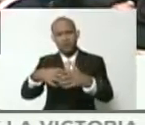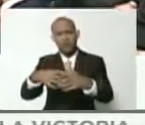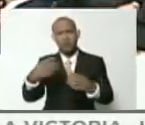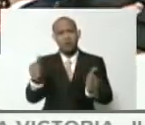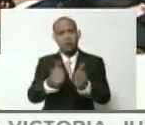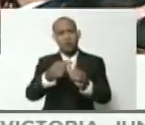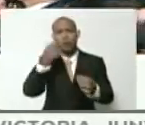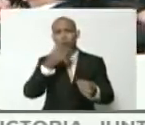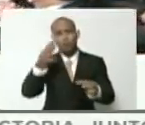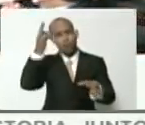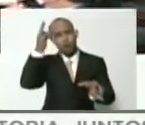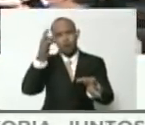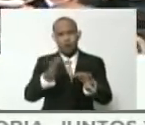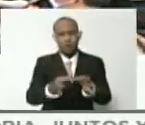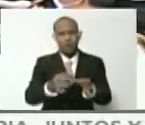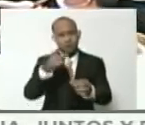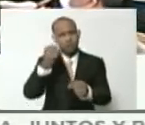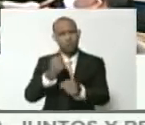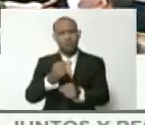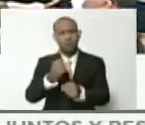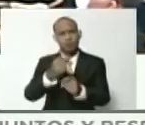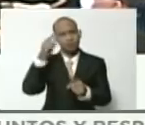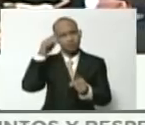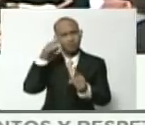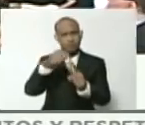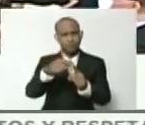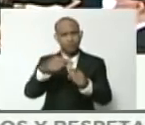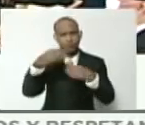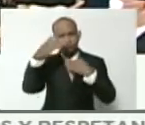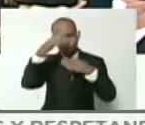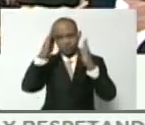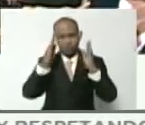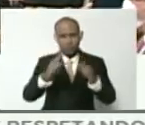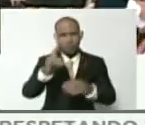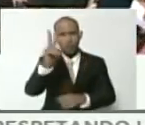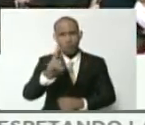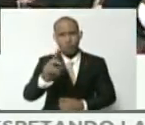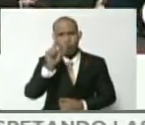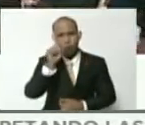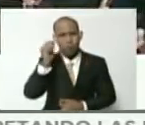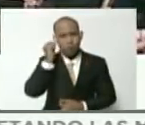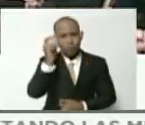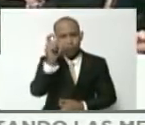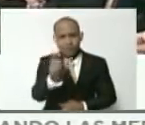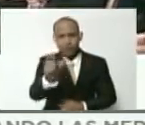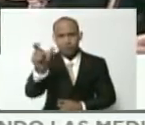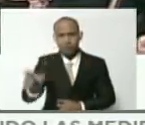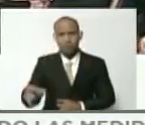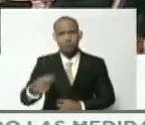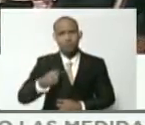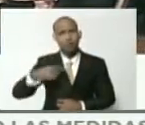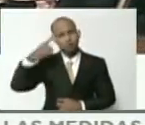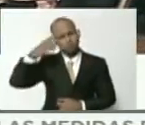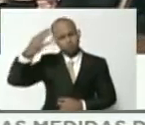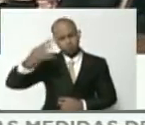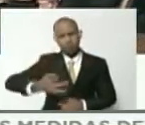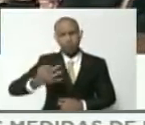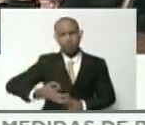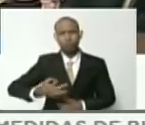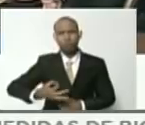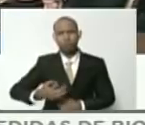están trabajando para asistir a los venezolanos. Yo estoy convencido, y